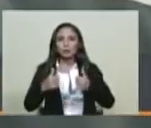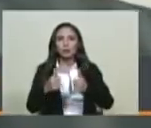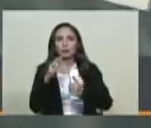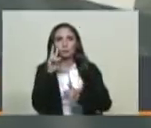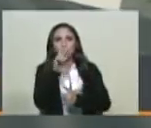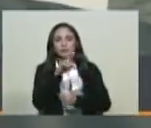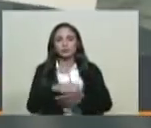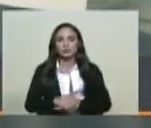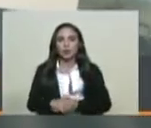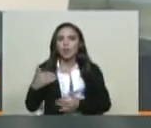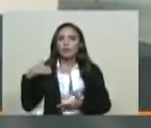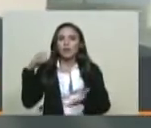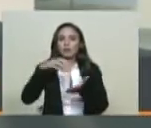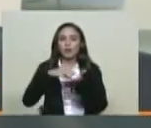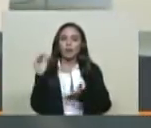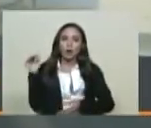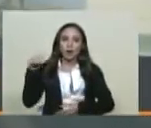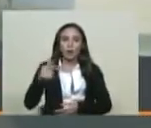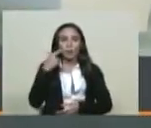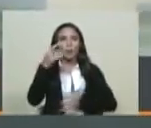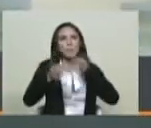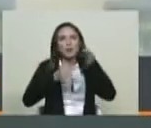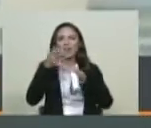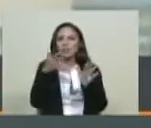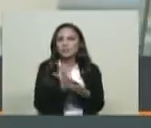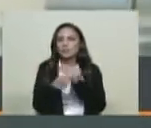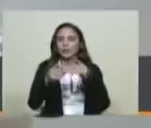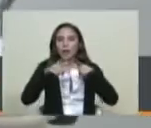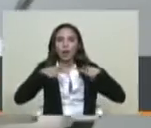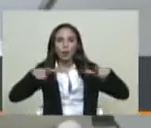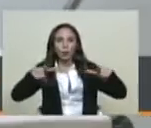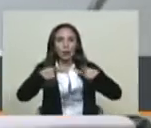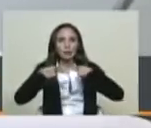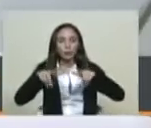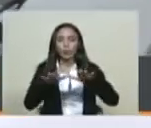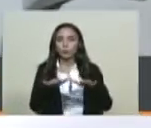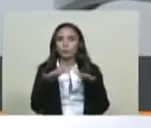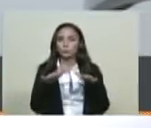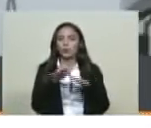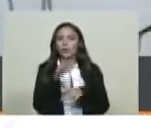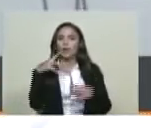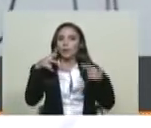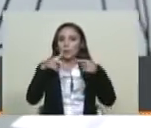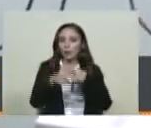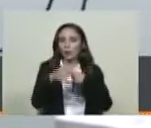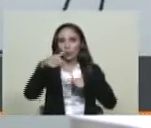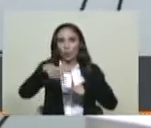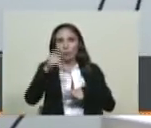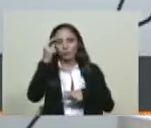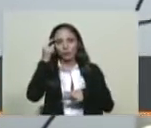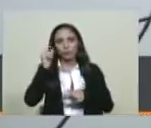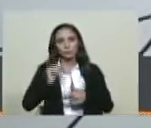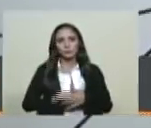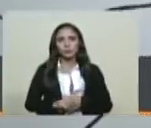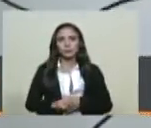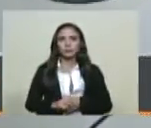bueno, esta extraordinaria obra que estamos inaugurando en el día de hoy. Muchas gracias, presidente. En nombre de nuestro pueblo